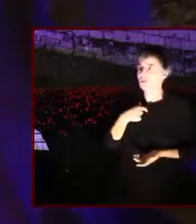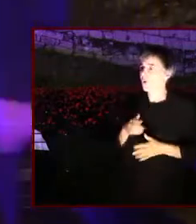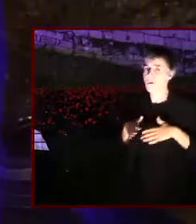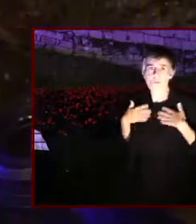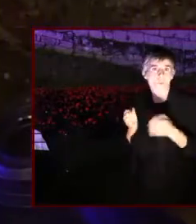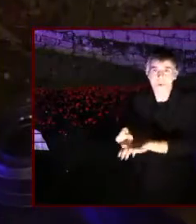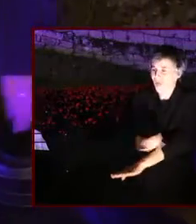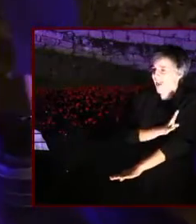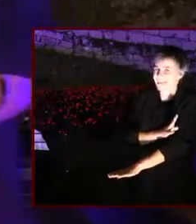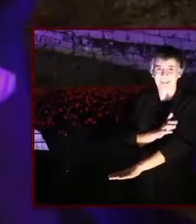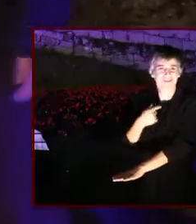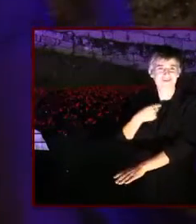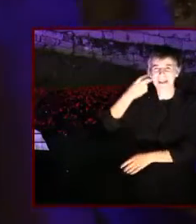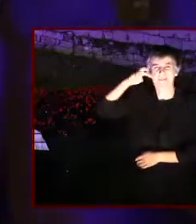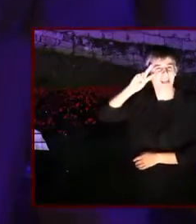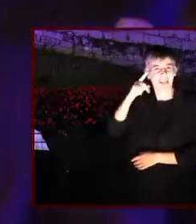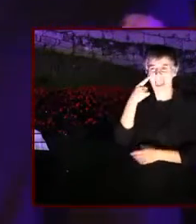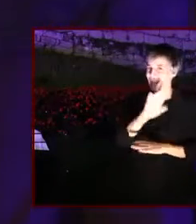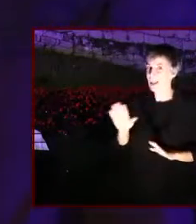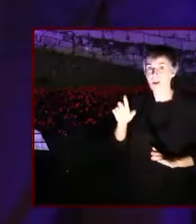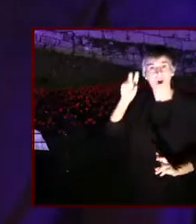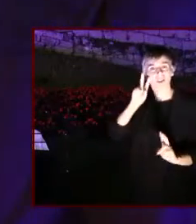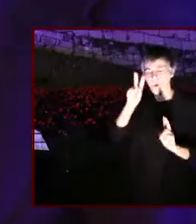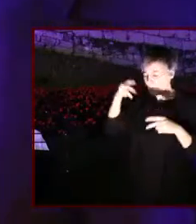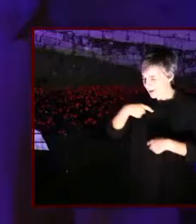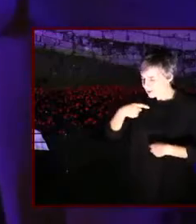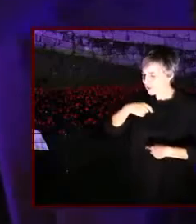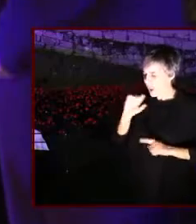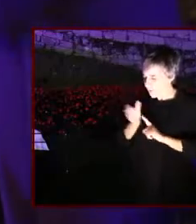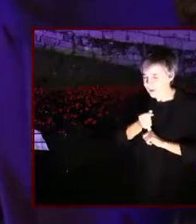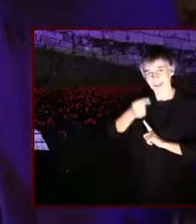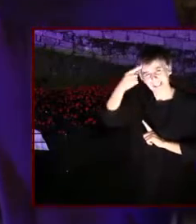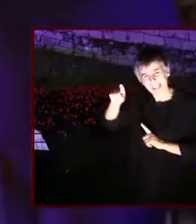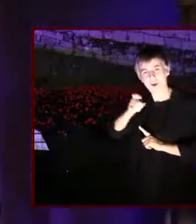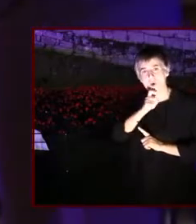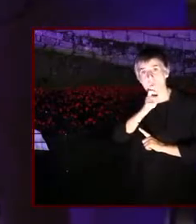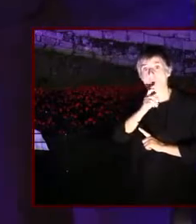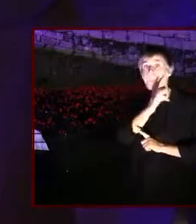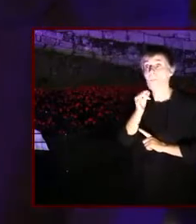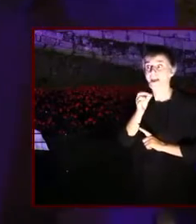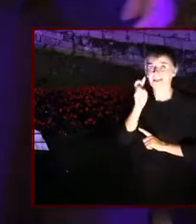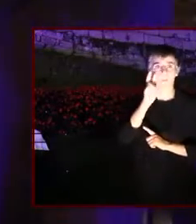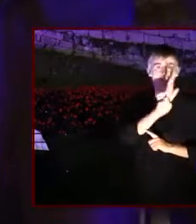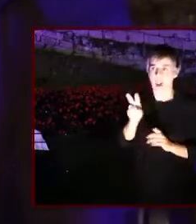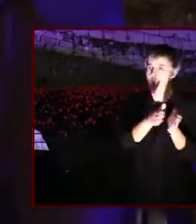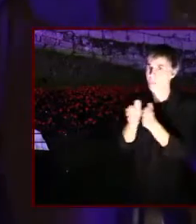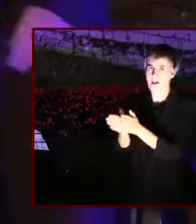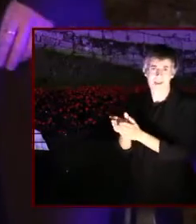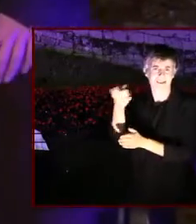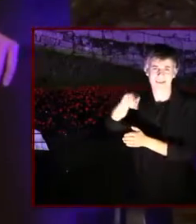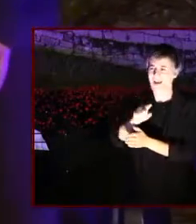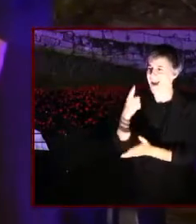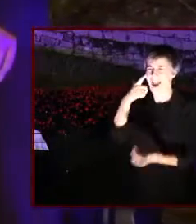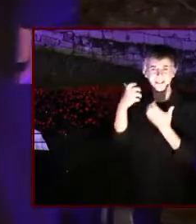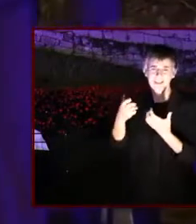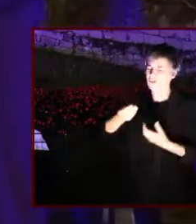para toparme a min mesma e tamén para admirar a estas artistas tan grandes que puideche desver as miñas compañeiras. Aprendín